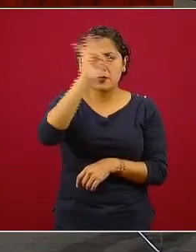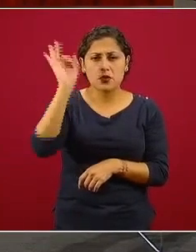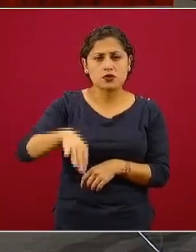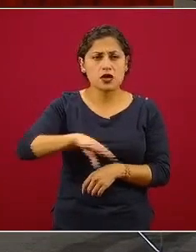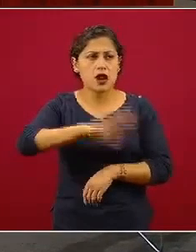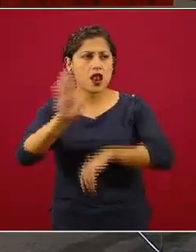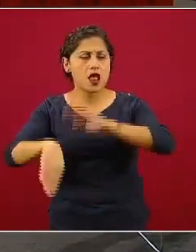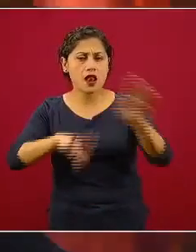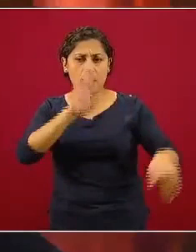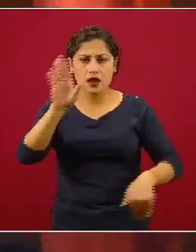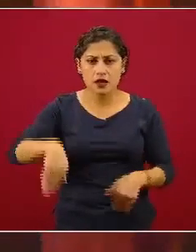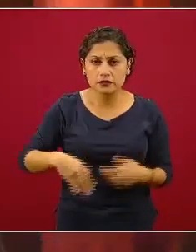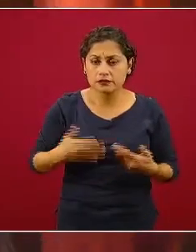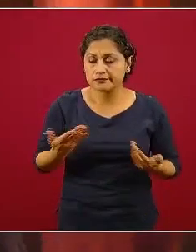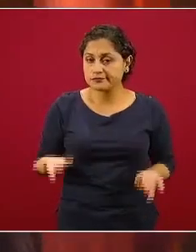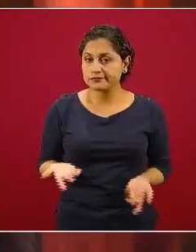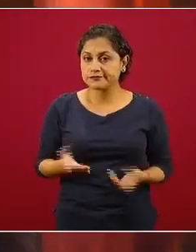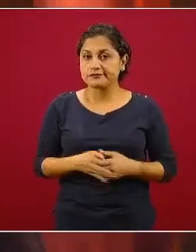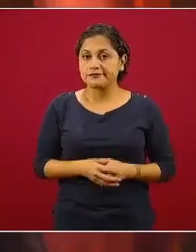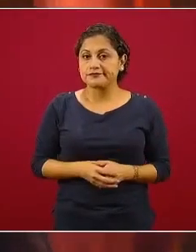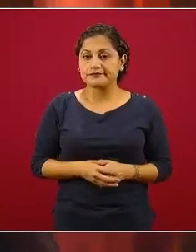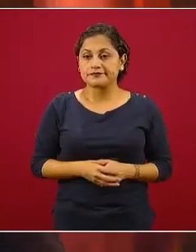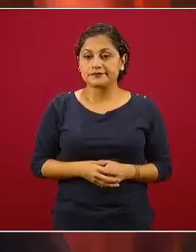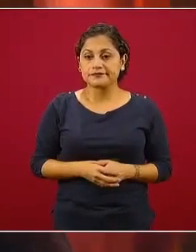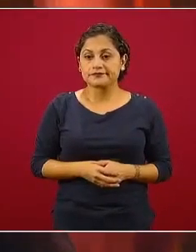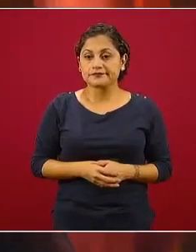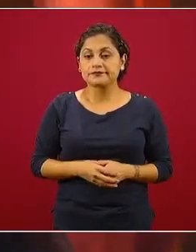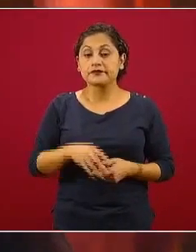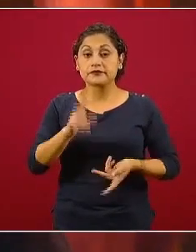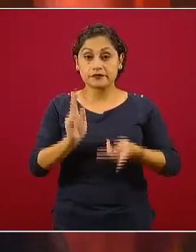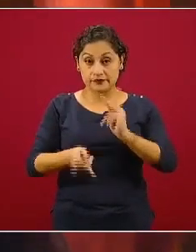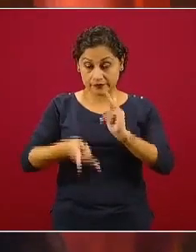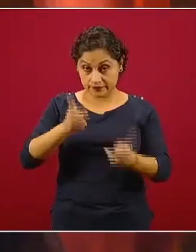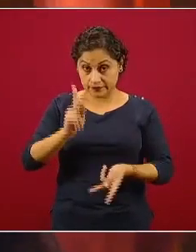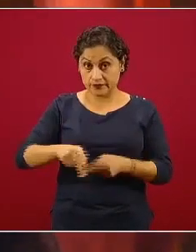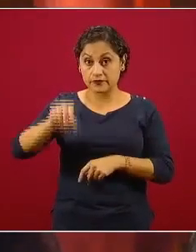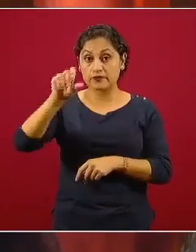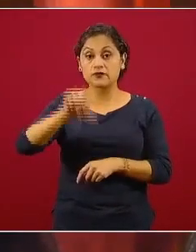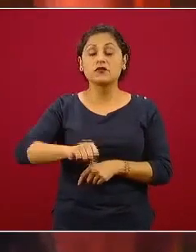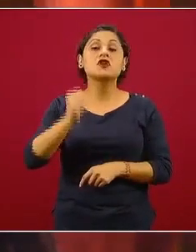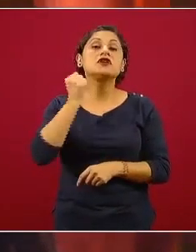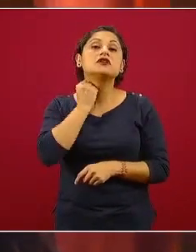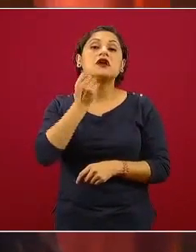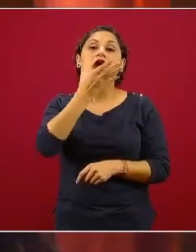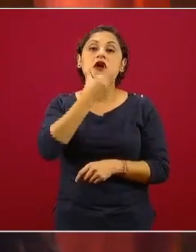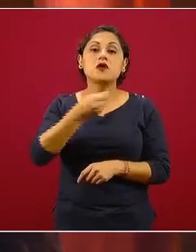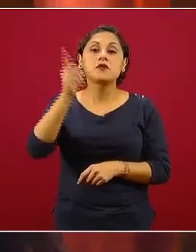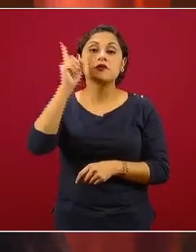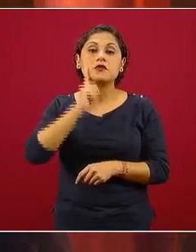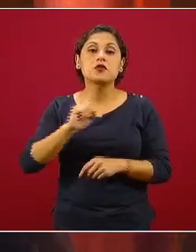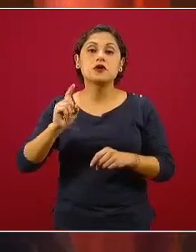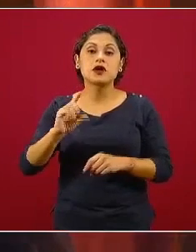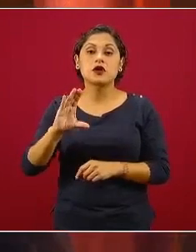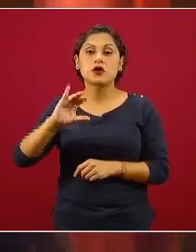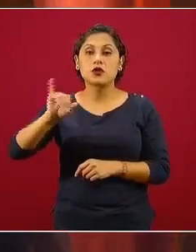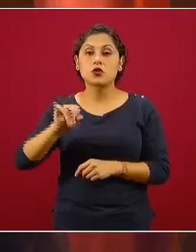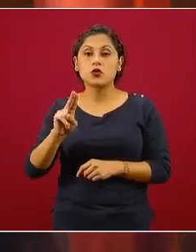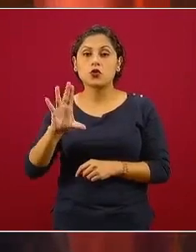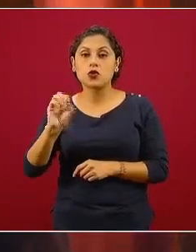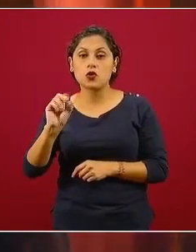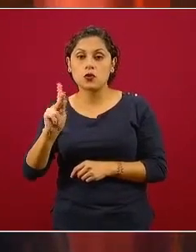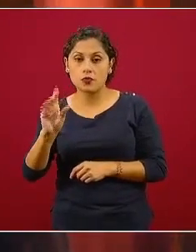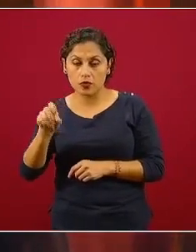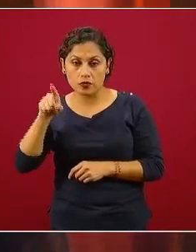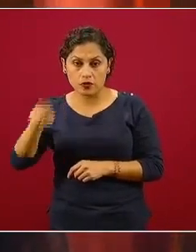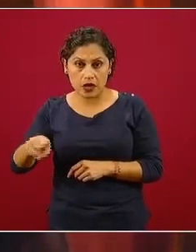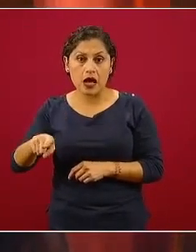la comparecencia o la conversación con las y los senadores de la Junta de Coordinación Política, en la mesa directiva,